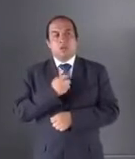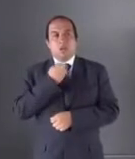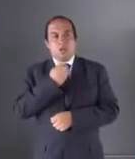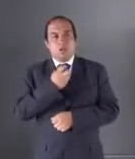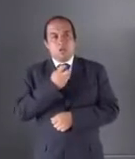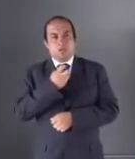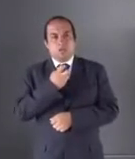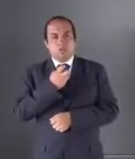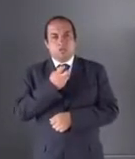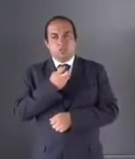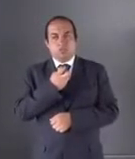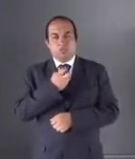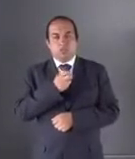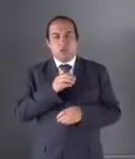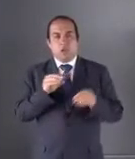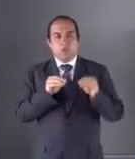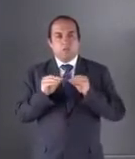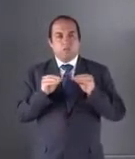cable.